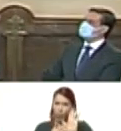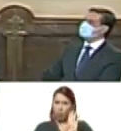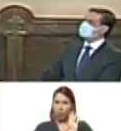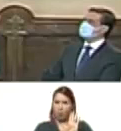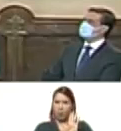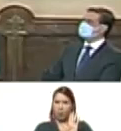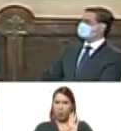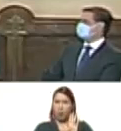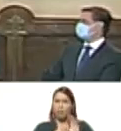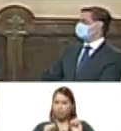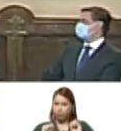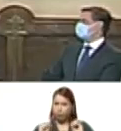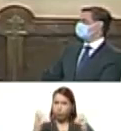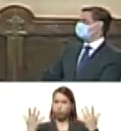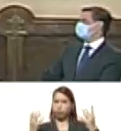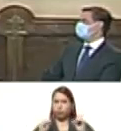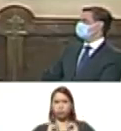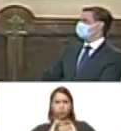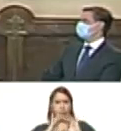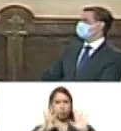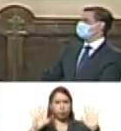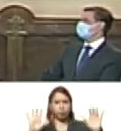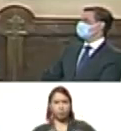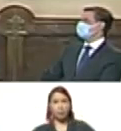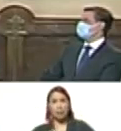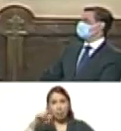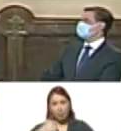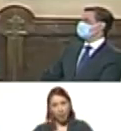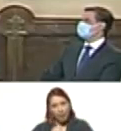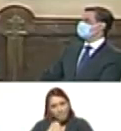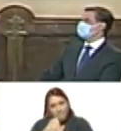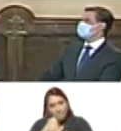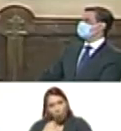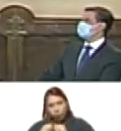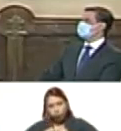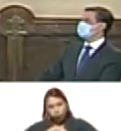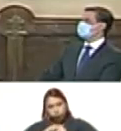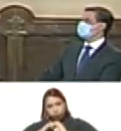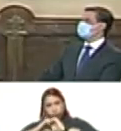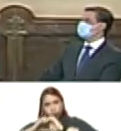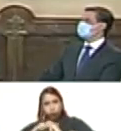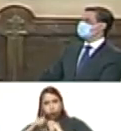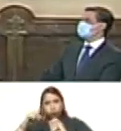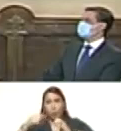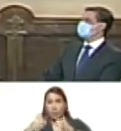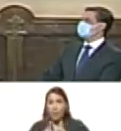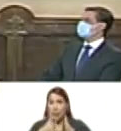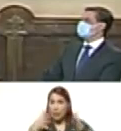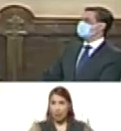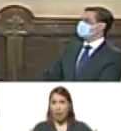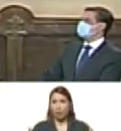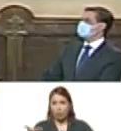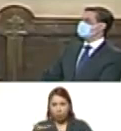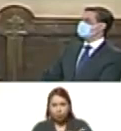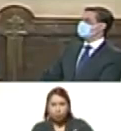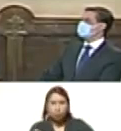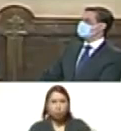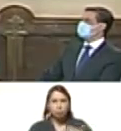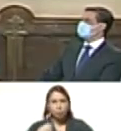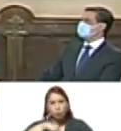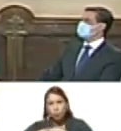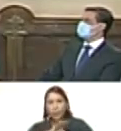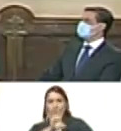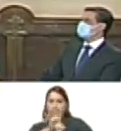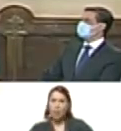pura, cristalina. Y el amor por las grandes causas, el amor por nuestra